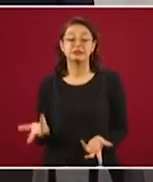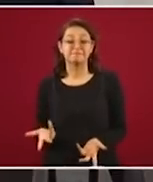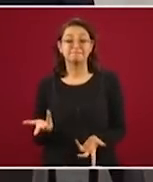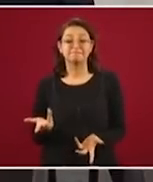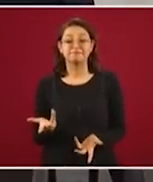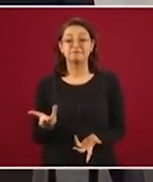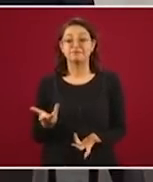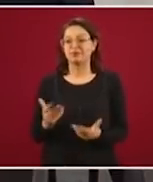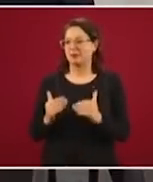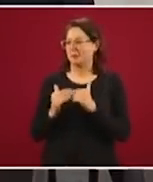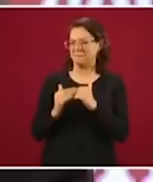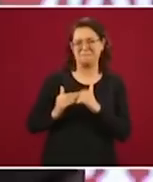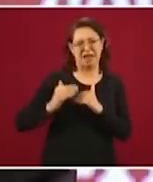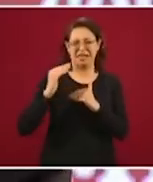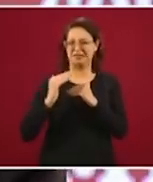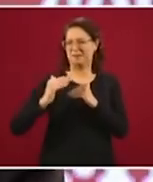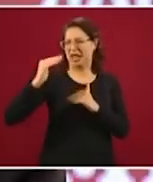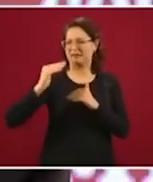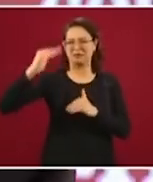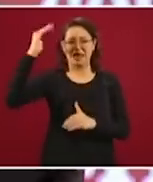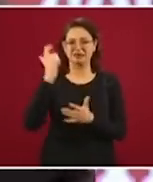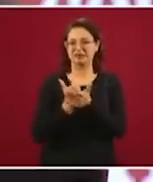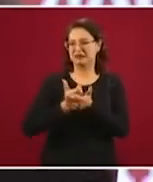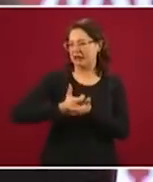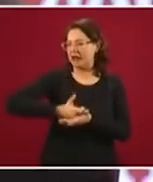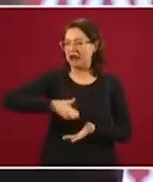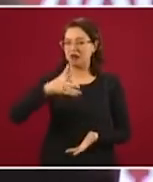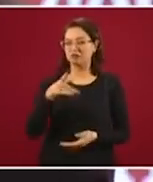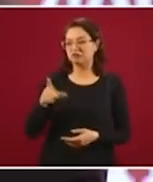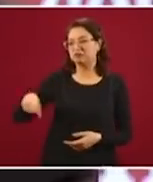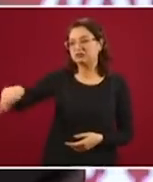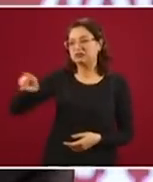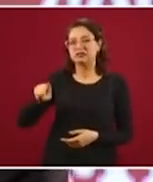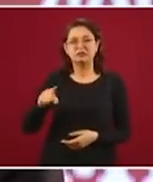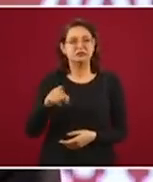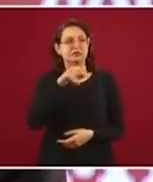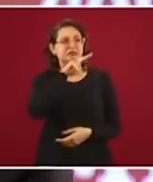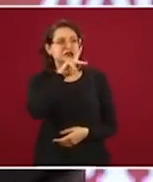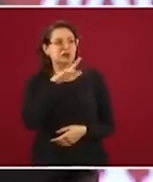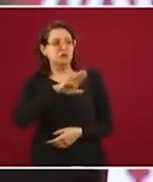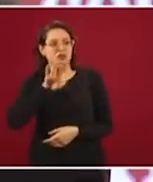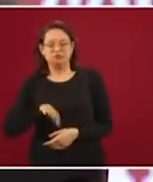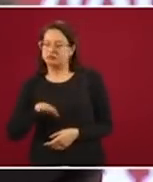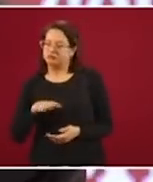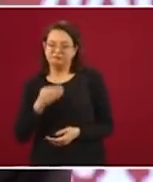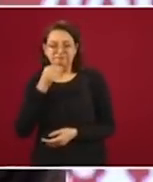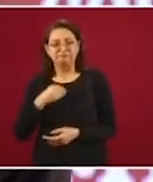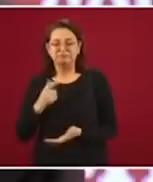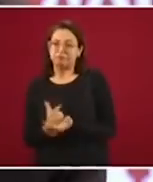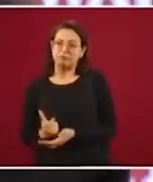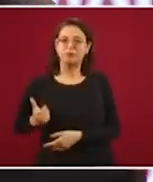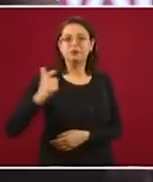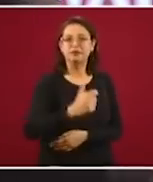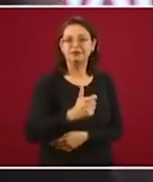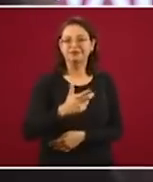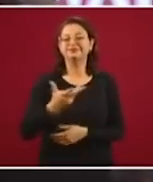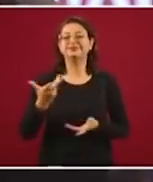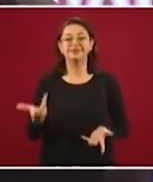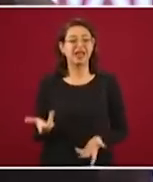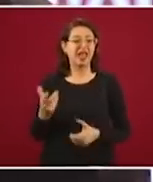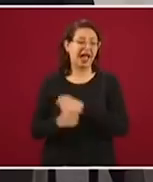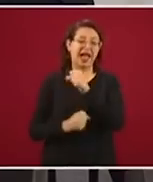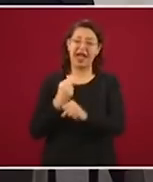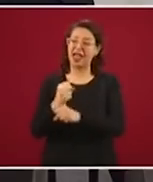y ponen los sobreprecios que quieran. Eso desde hace muchísimos años, décadas,